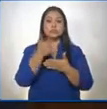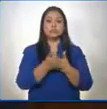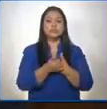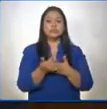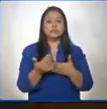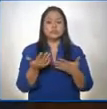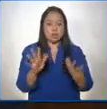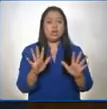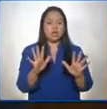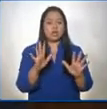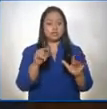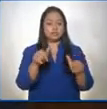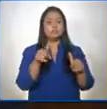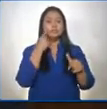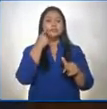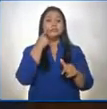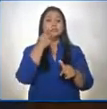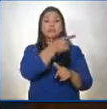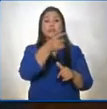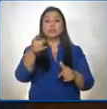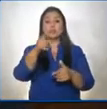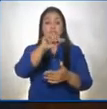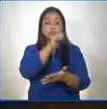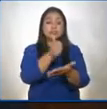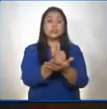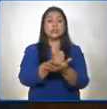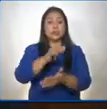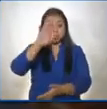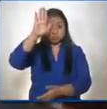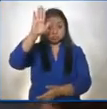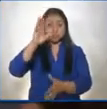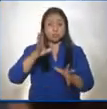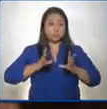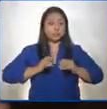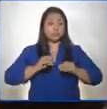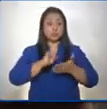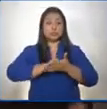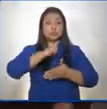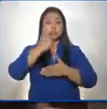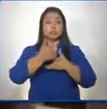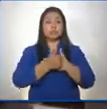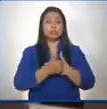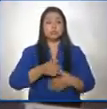para aprobar la agenda, solicito con la señal acostumbrada darla por aprobada.